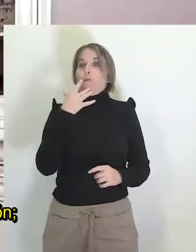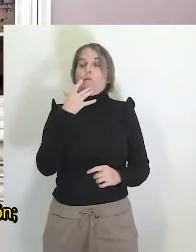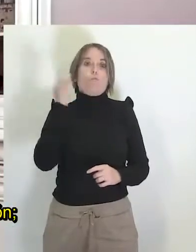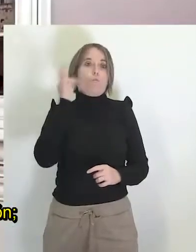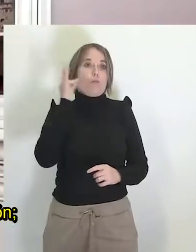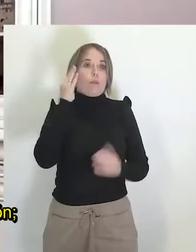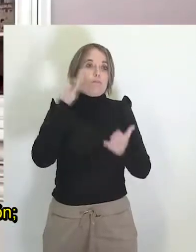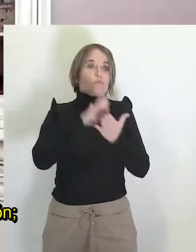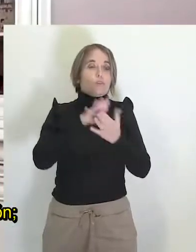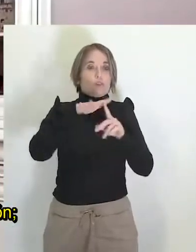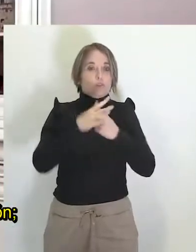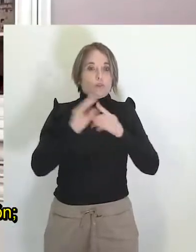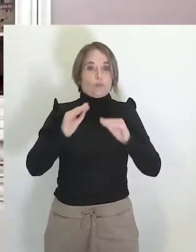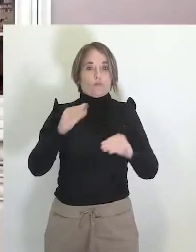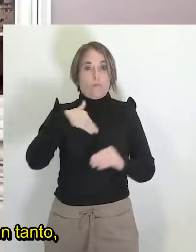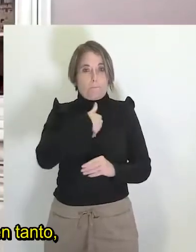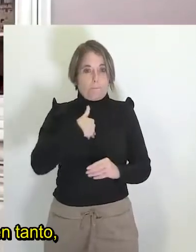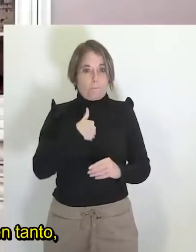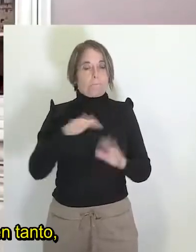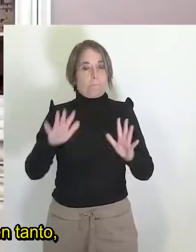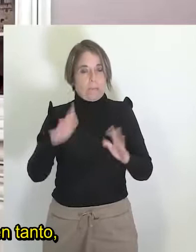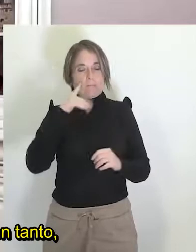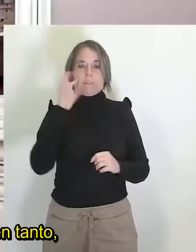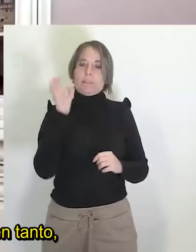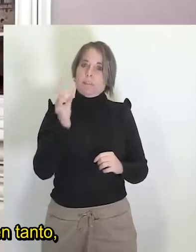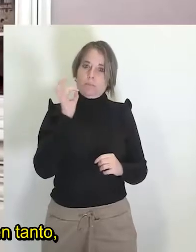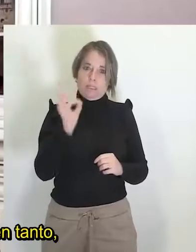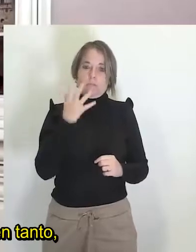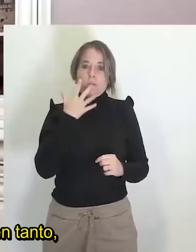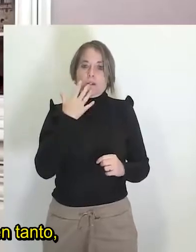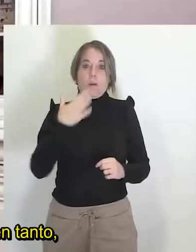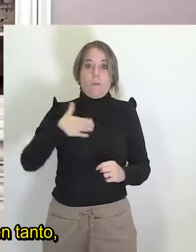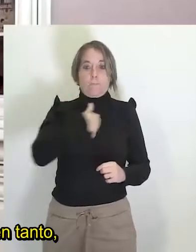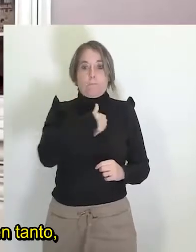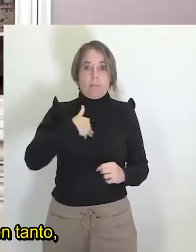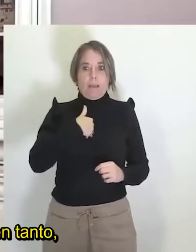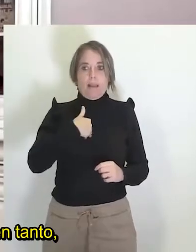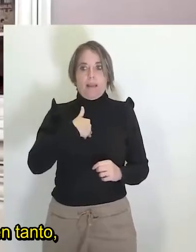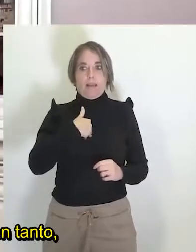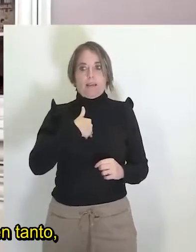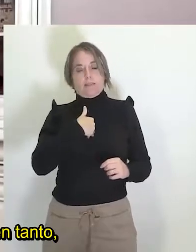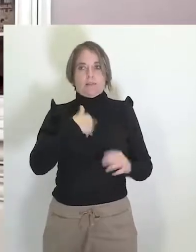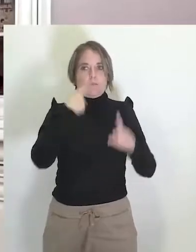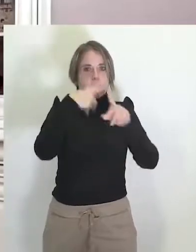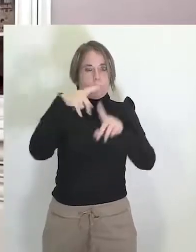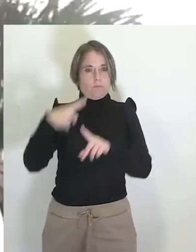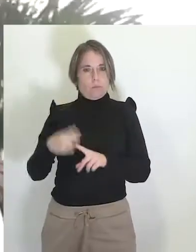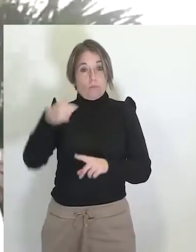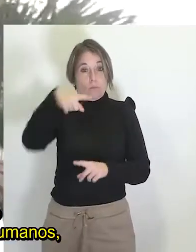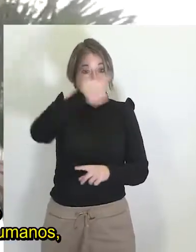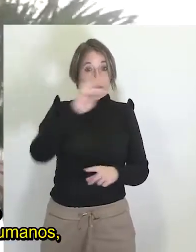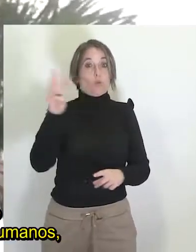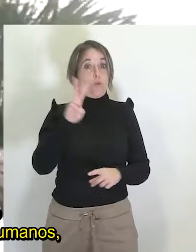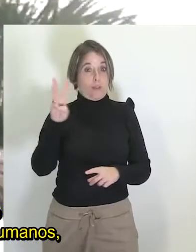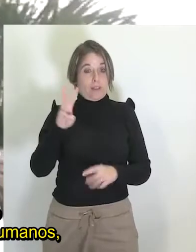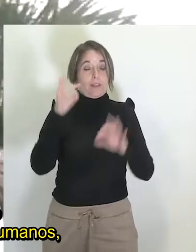en esa situación, pues del papel que tuvo. Pero sí que es cierto que cuando los papeles se mueven tanto, vosotras, Wendy,